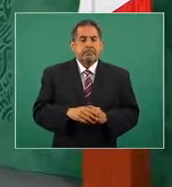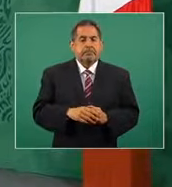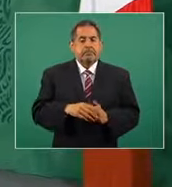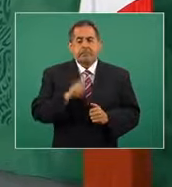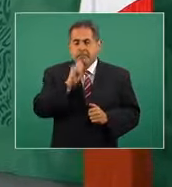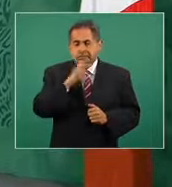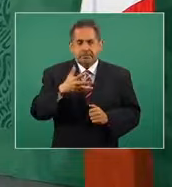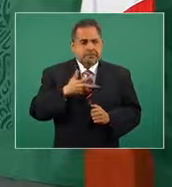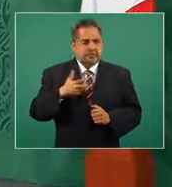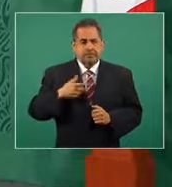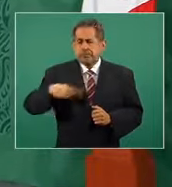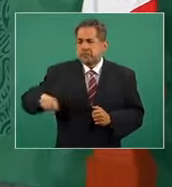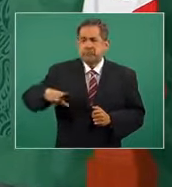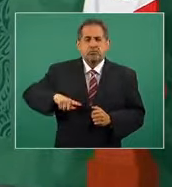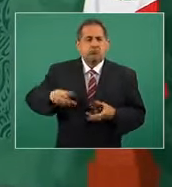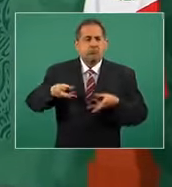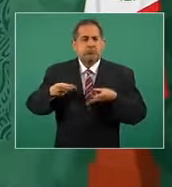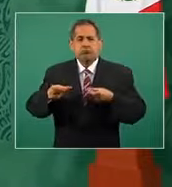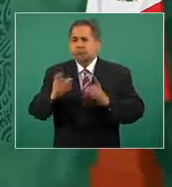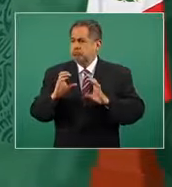tenemos finanzas públicas sanas